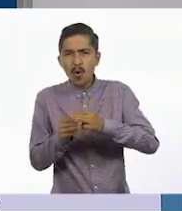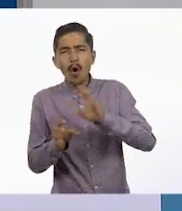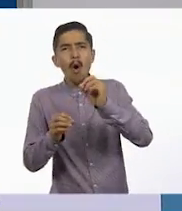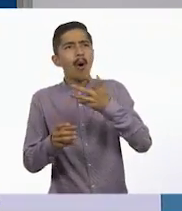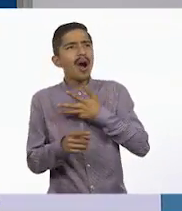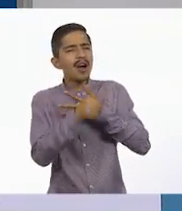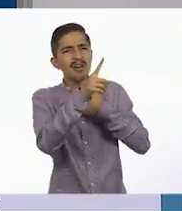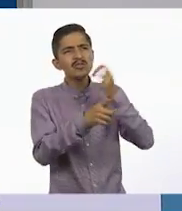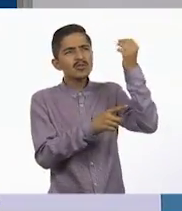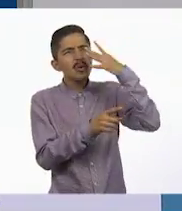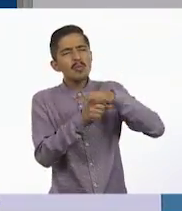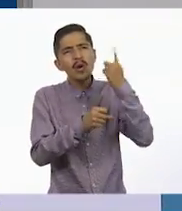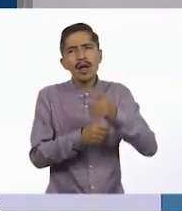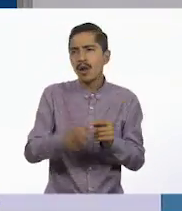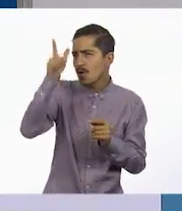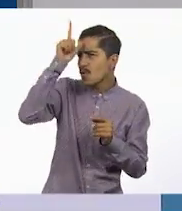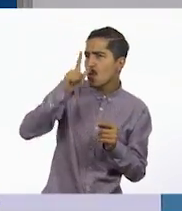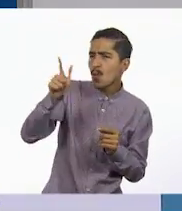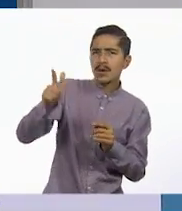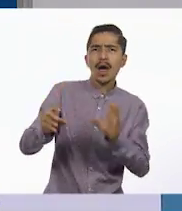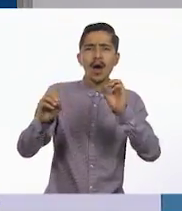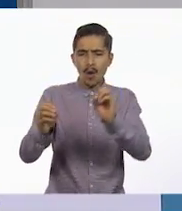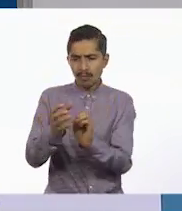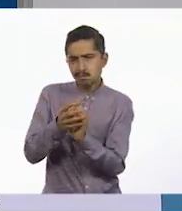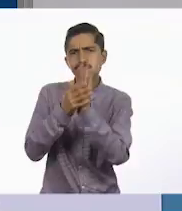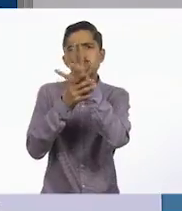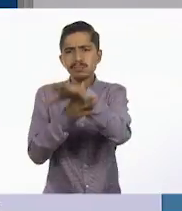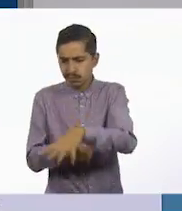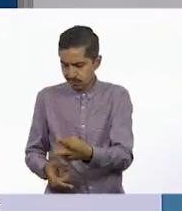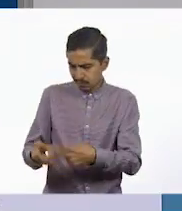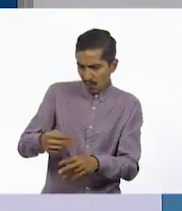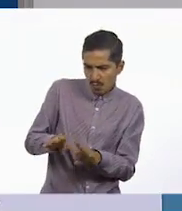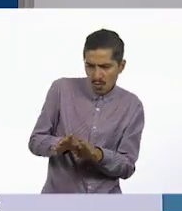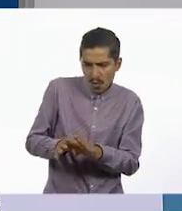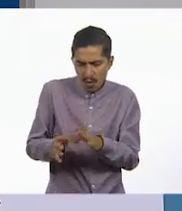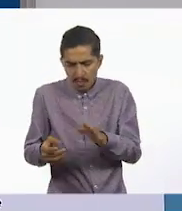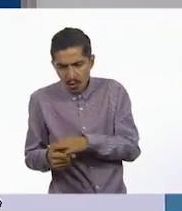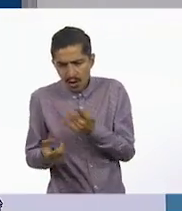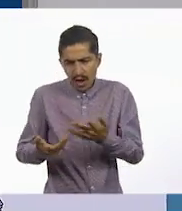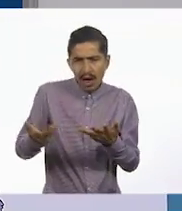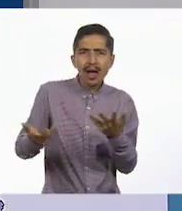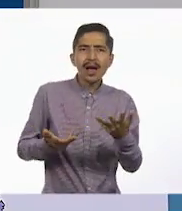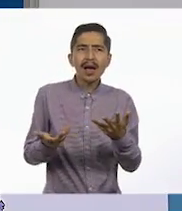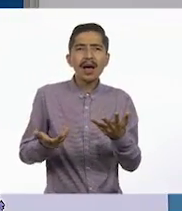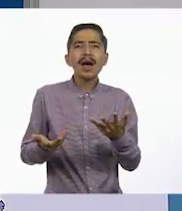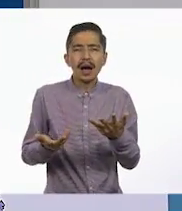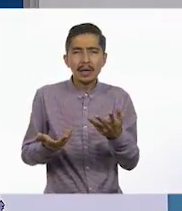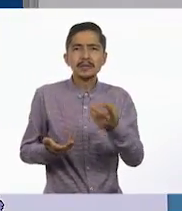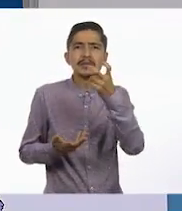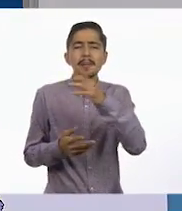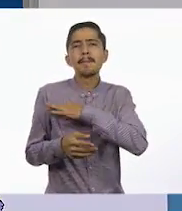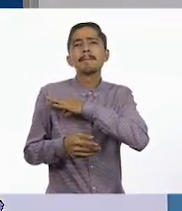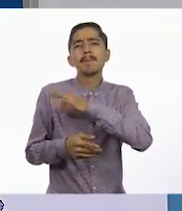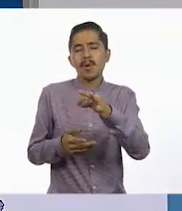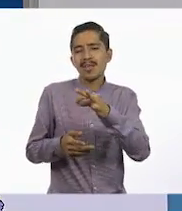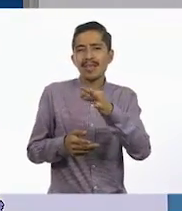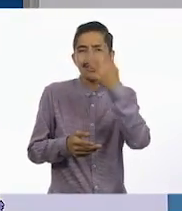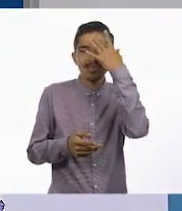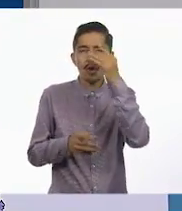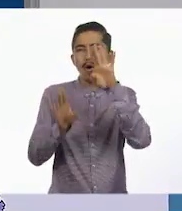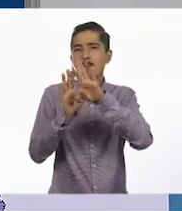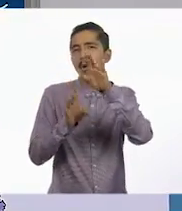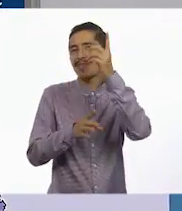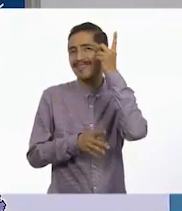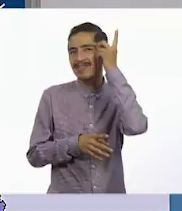y la luna, el nacimiento de volcanes, etcétera, utilizando personajes fantásticos que pueden ser